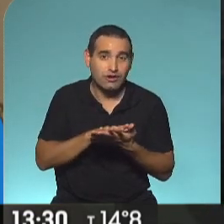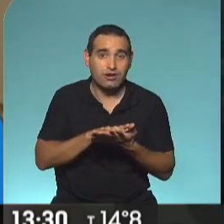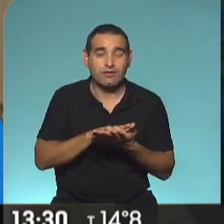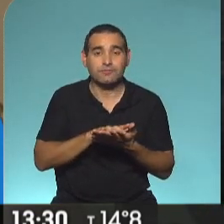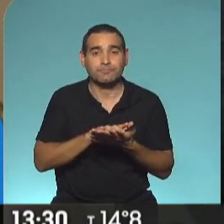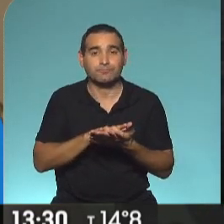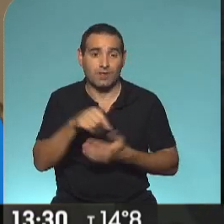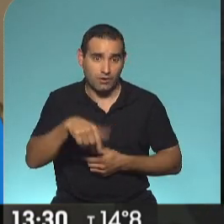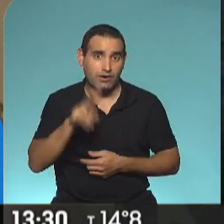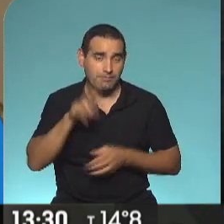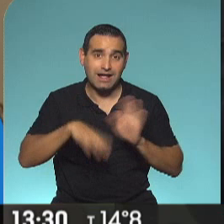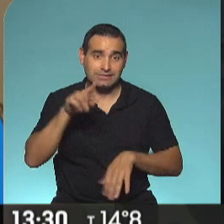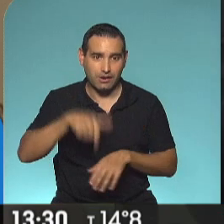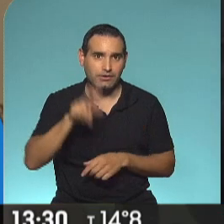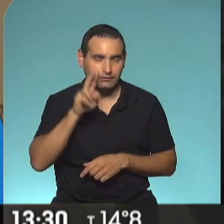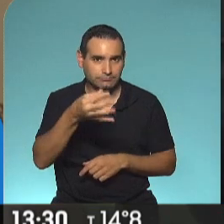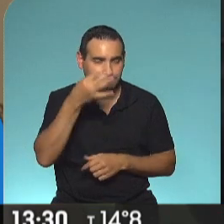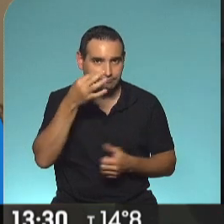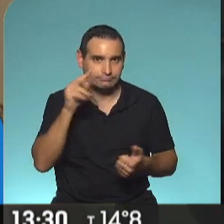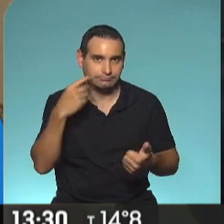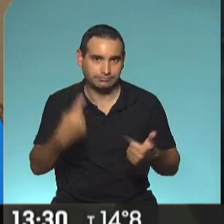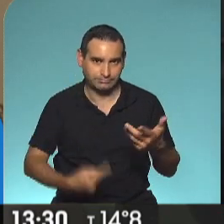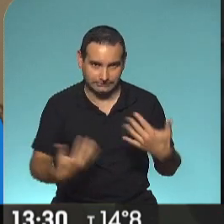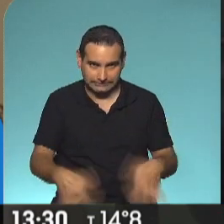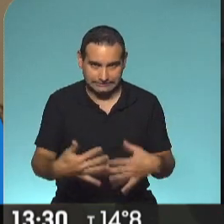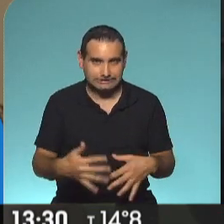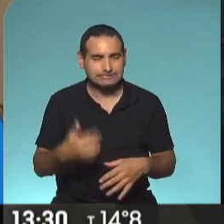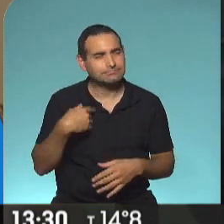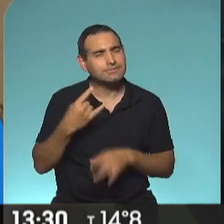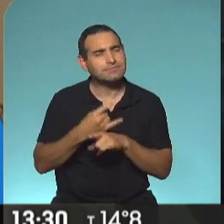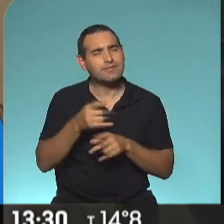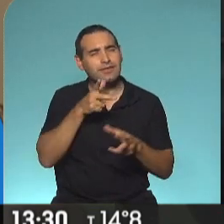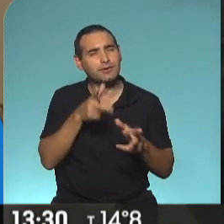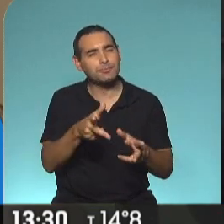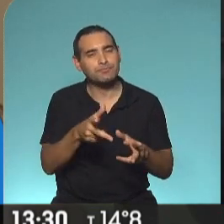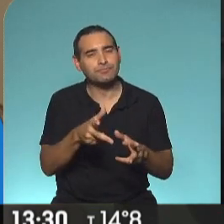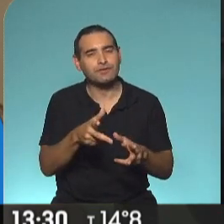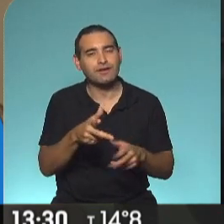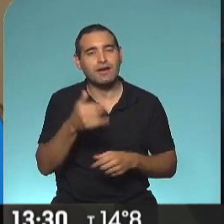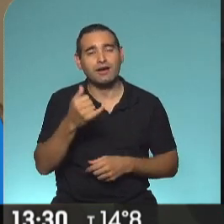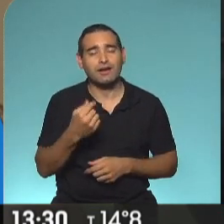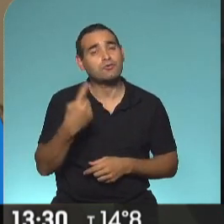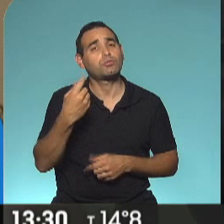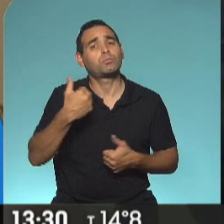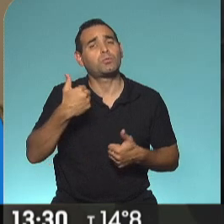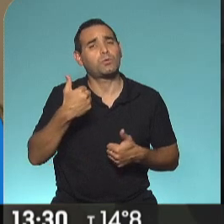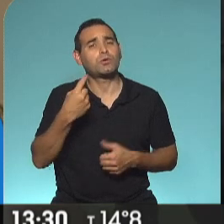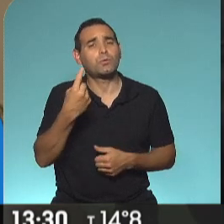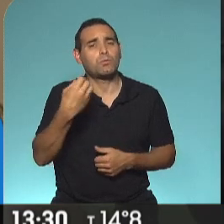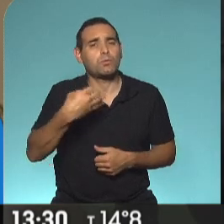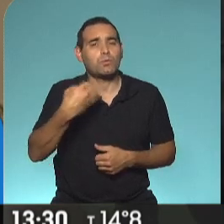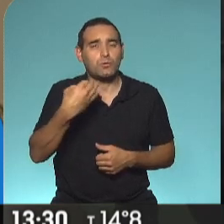nos expone o nos enfrenta, yo siempre digo, tenemos una suerte.